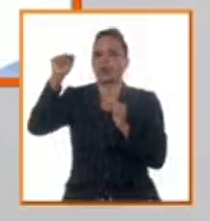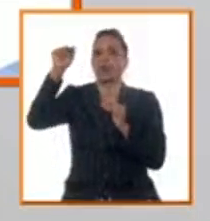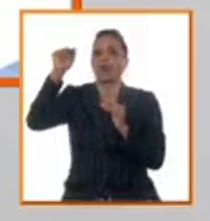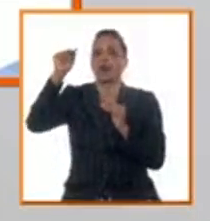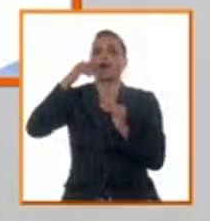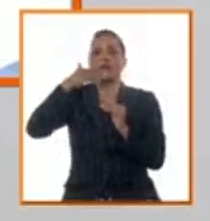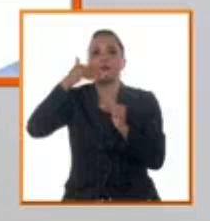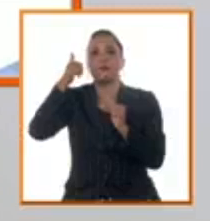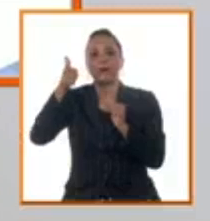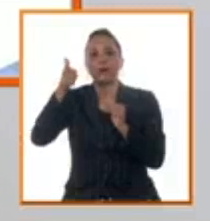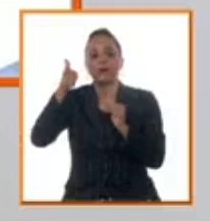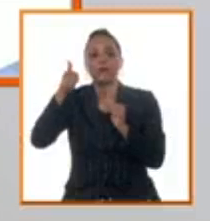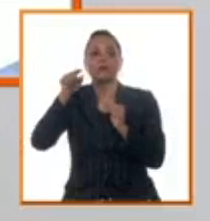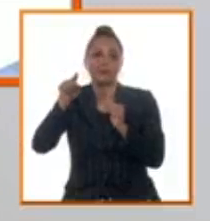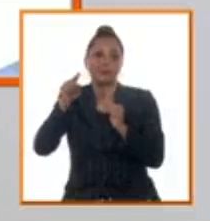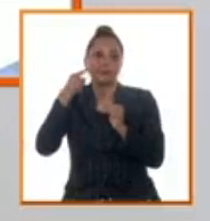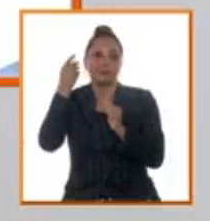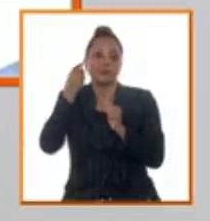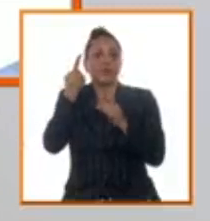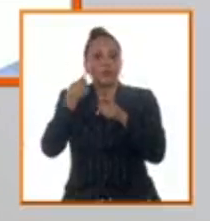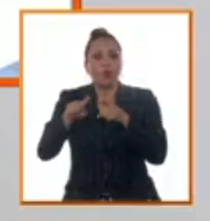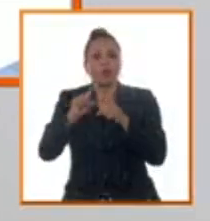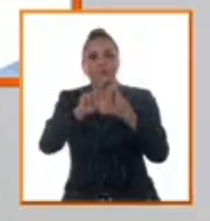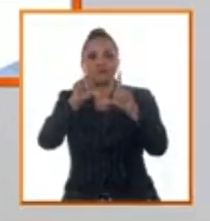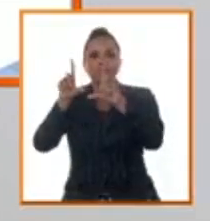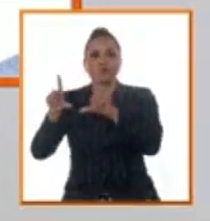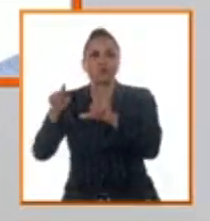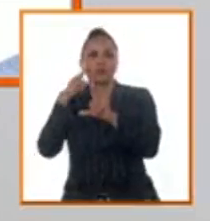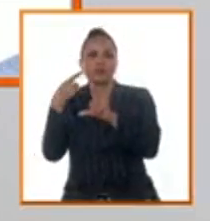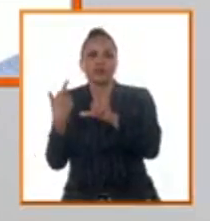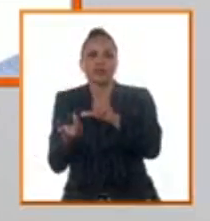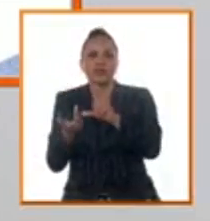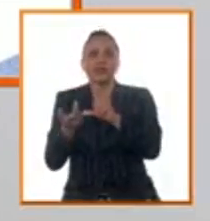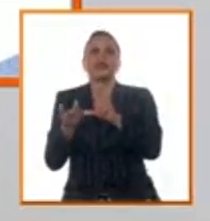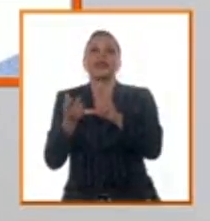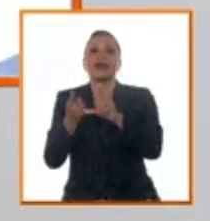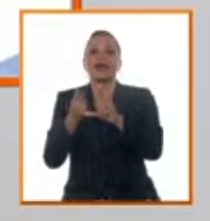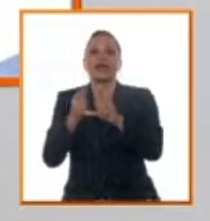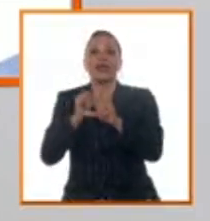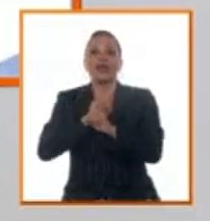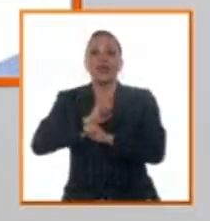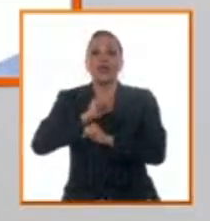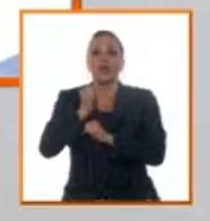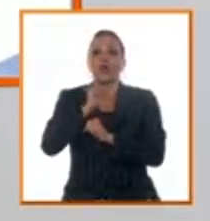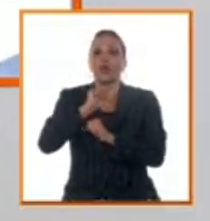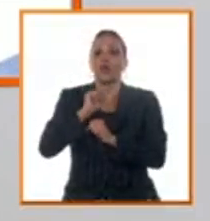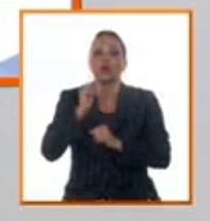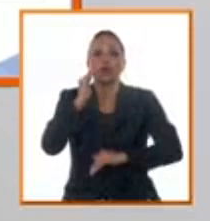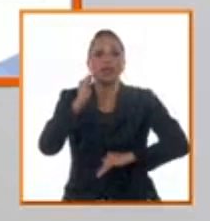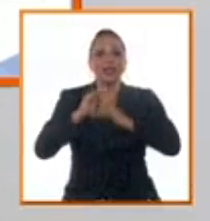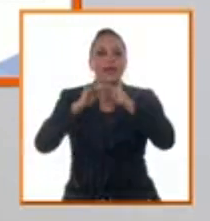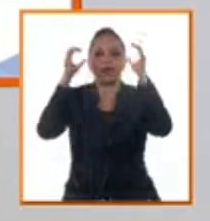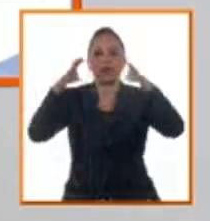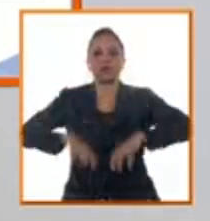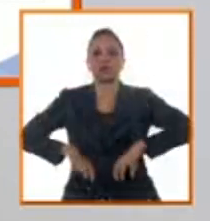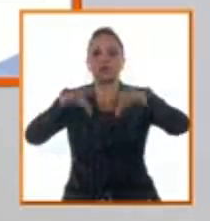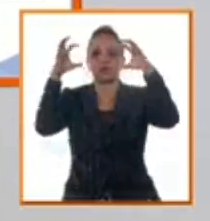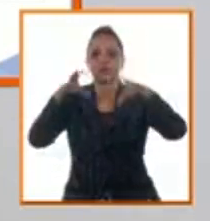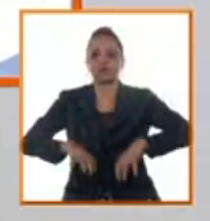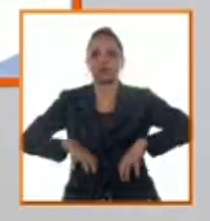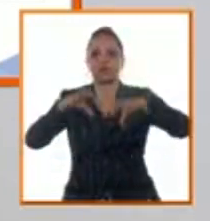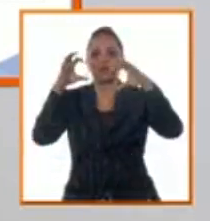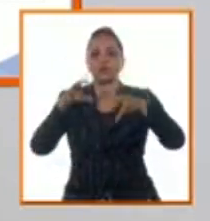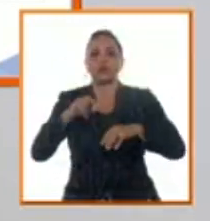Y cuando vemos ahora el otro gráfico, pues podemos percatarnos de la intensidad con la que ocurrió también este fenómeno en la región